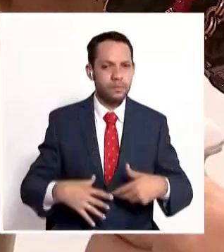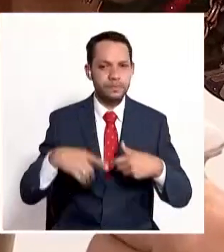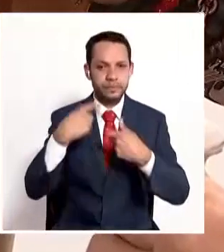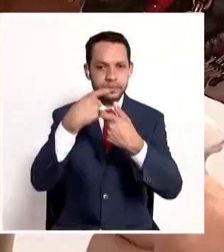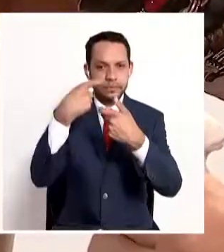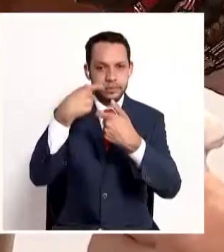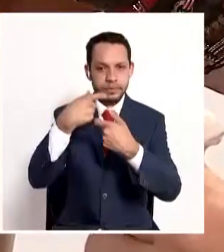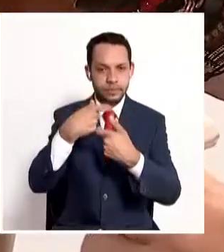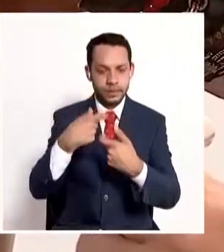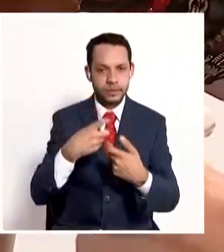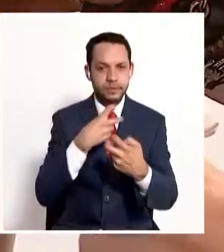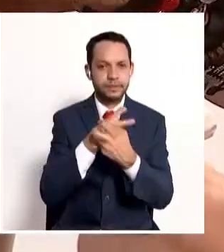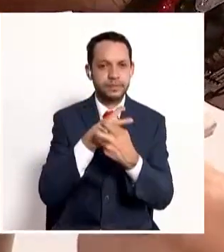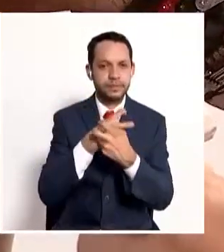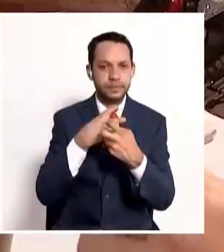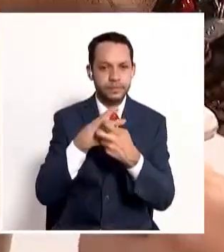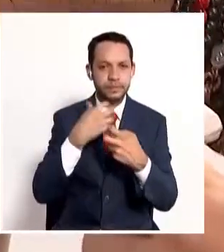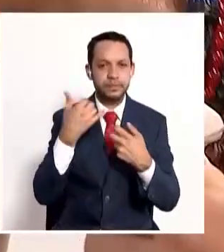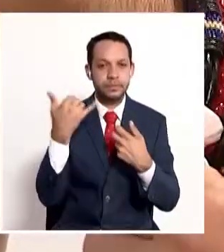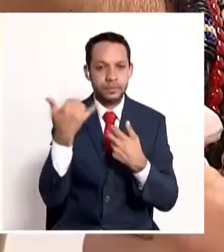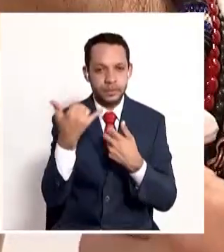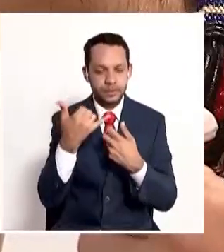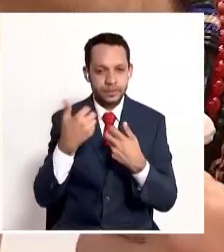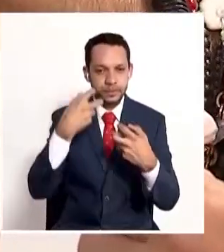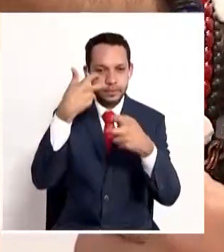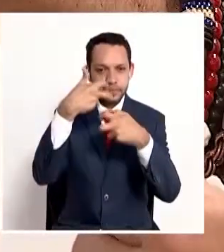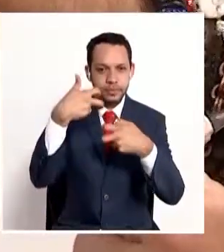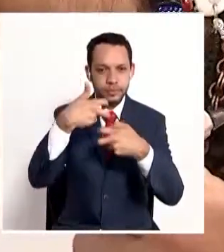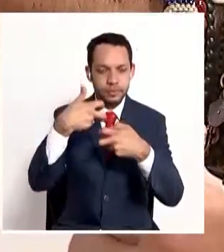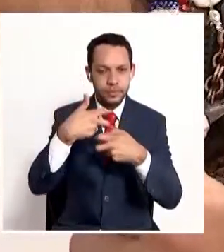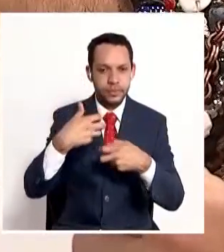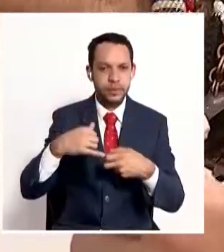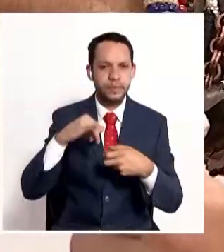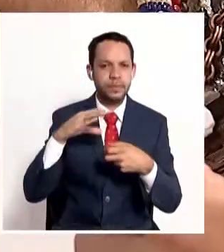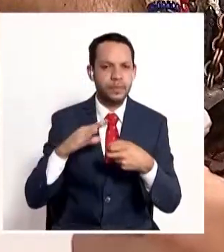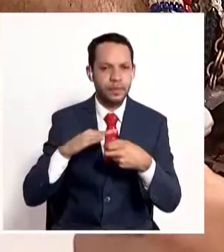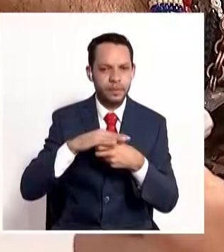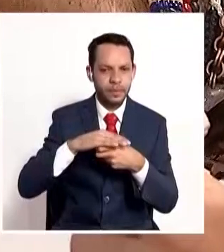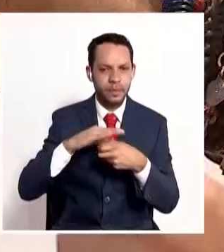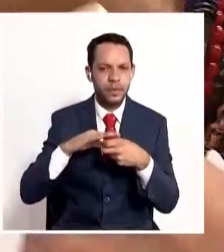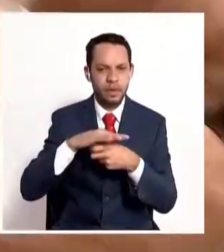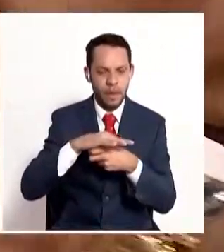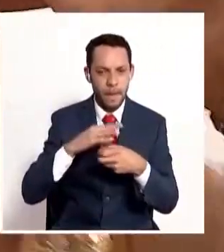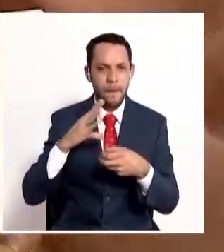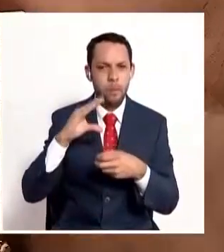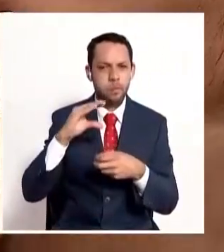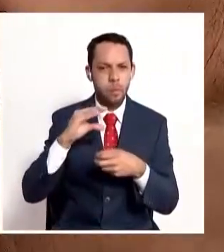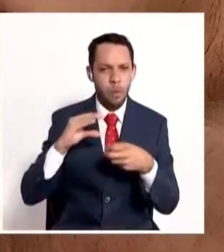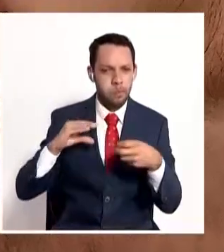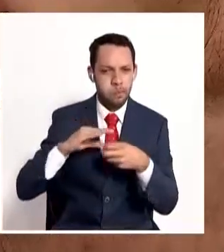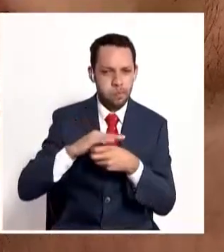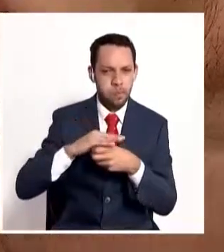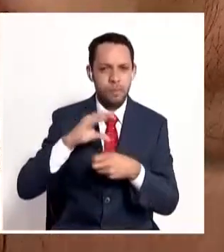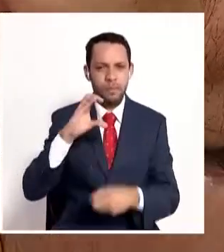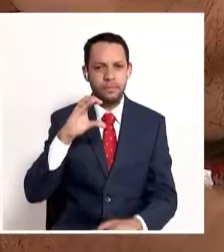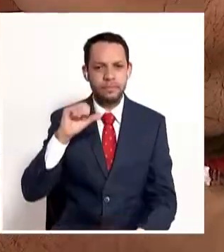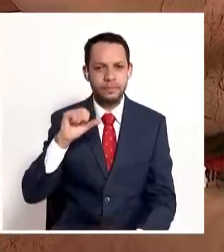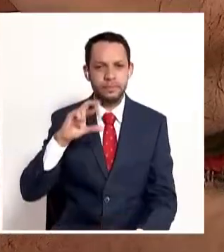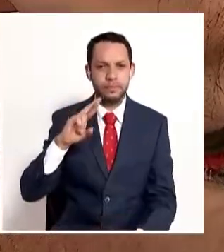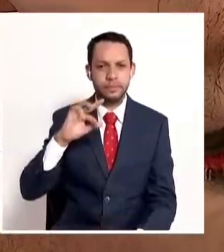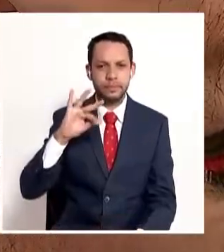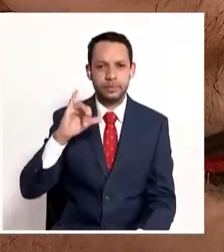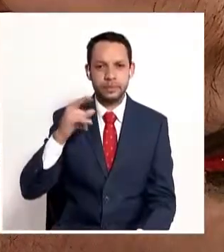aire en ustedes está solito que ven acá y es el colchón citó el cartílago la espumita que separa este hueso del otro